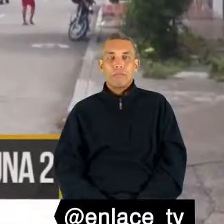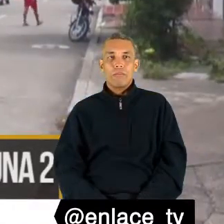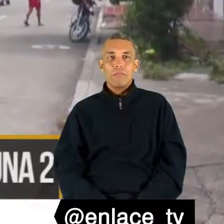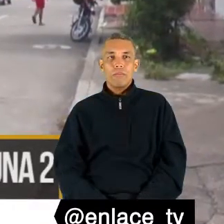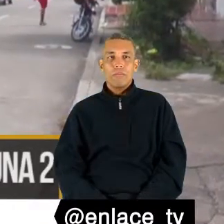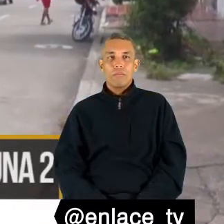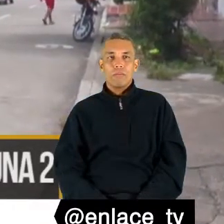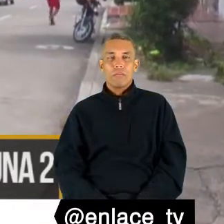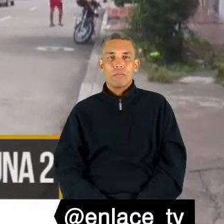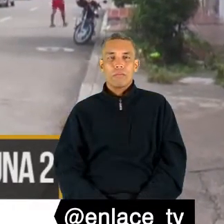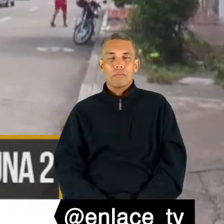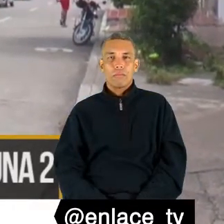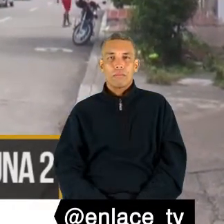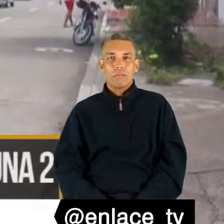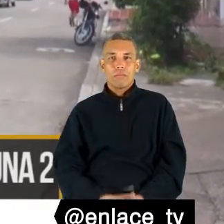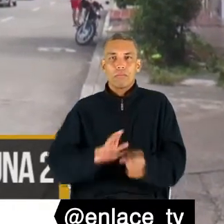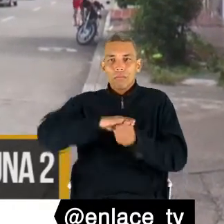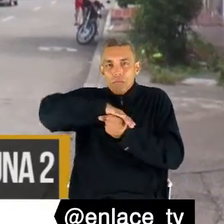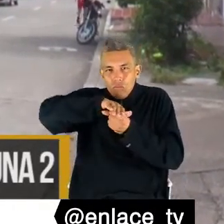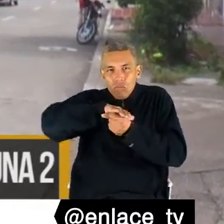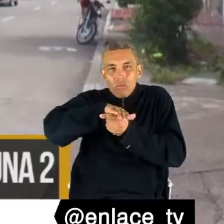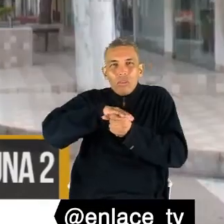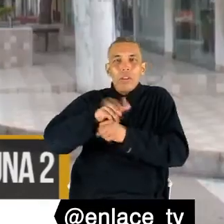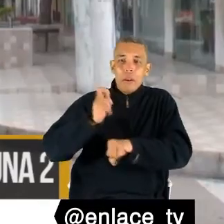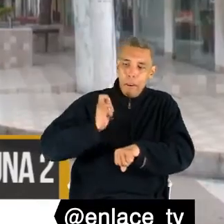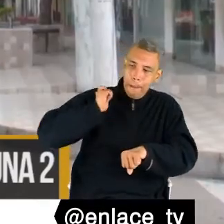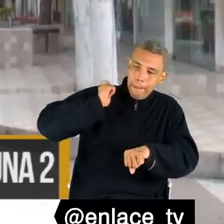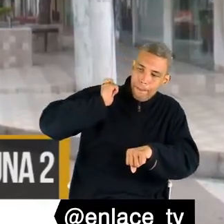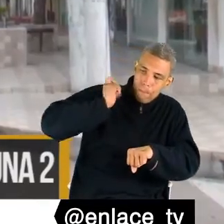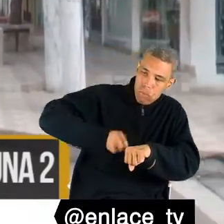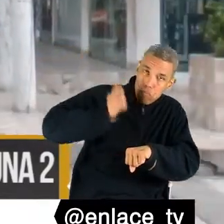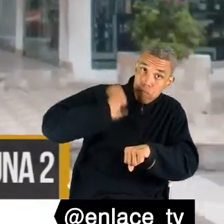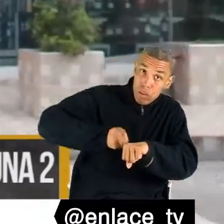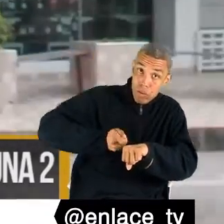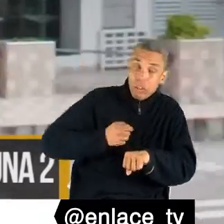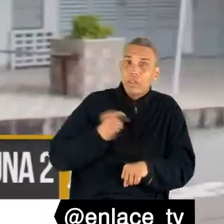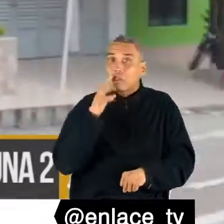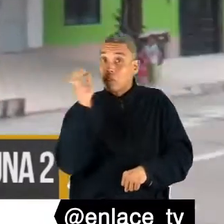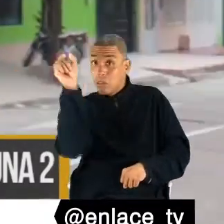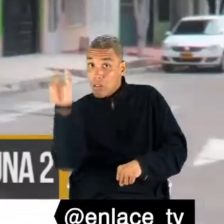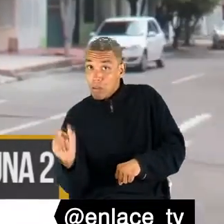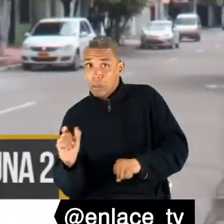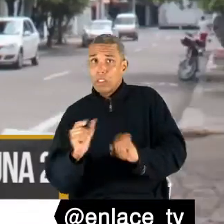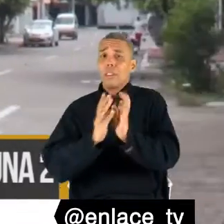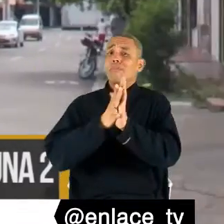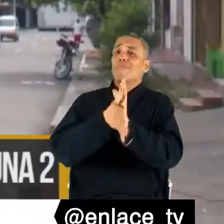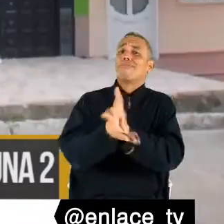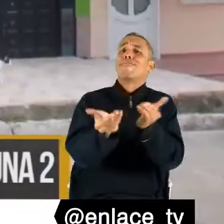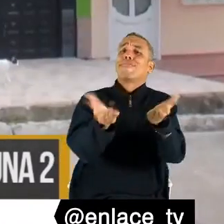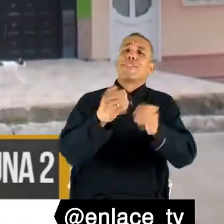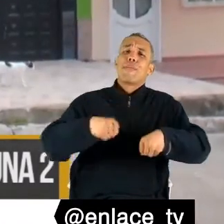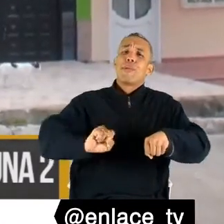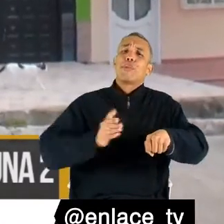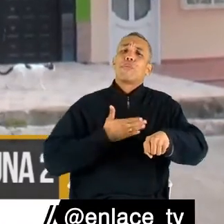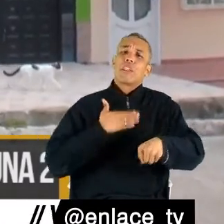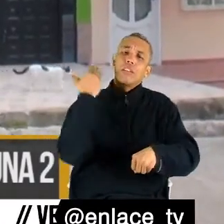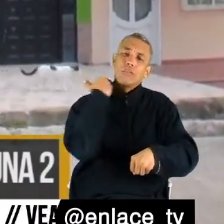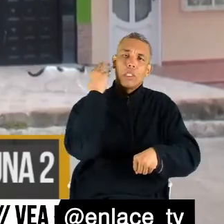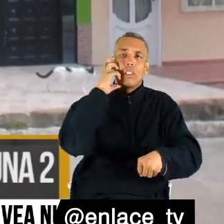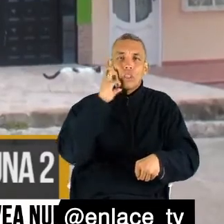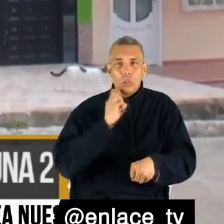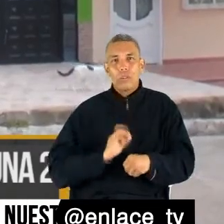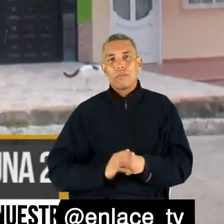Un ciudadano denunció en el barrio Pueblo Nuevo el hurto de su motocicleta. Los habitantes de esta zona de la comuna 2 de la ciudad piden a las autoridades